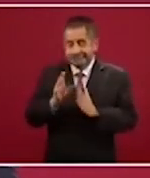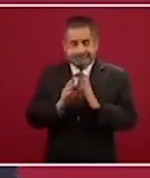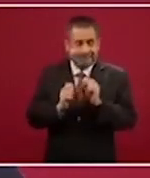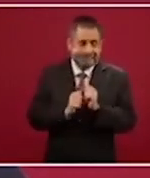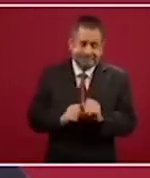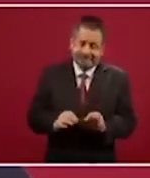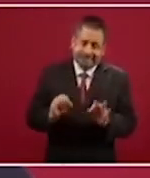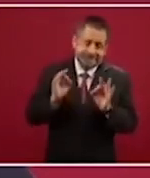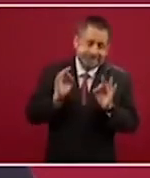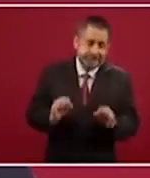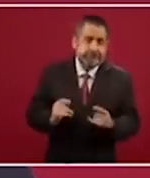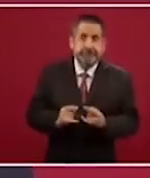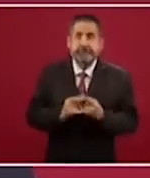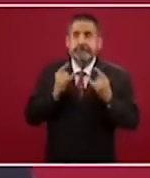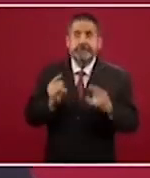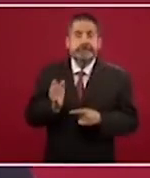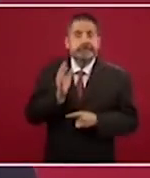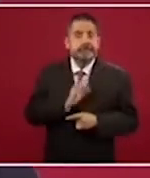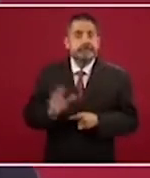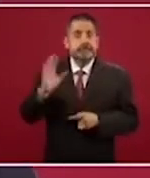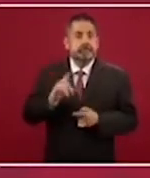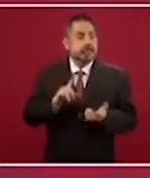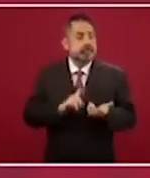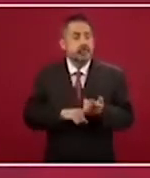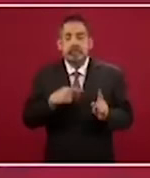que es histórica, porque es